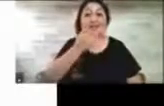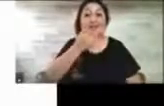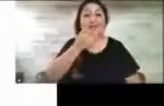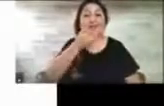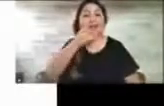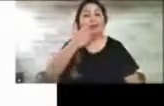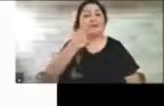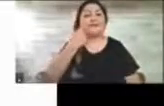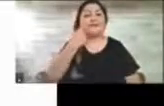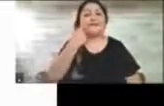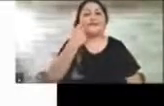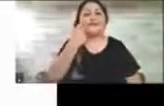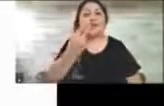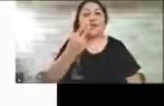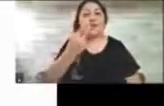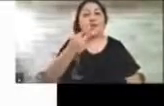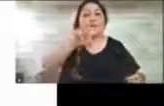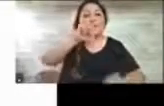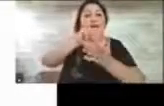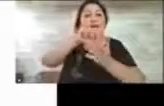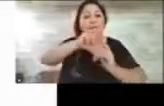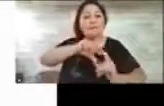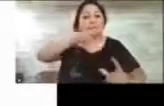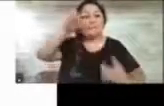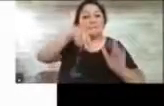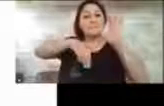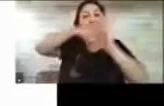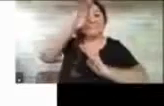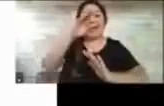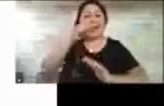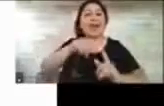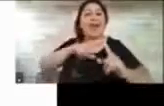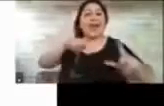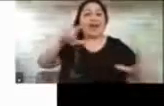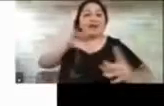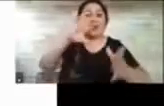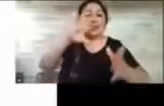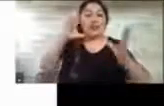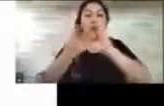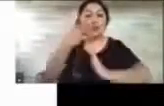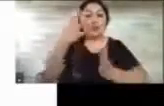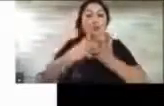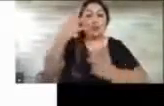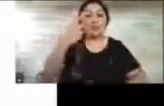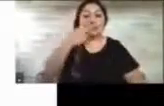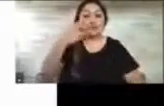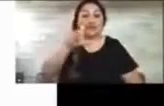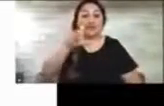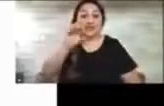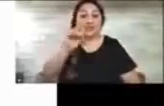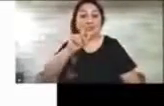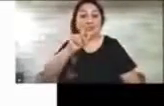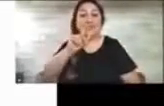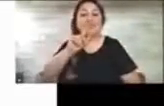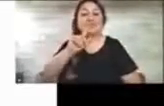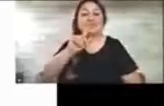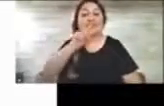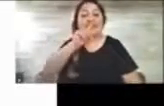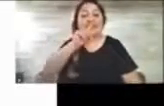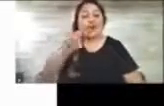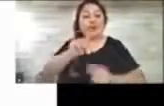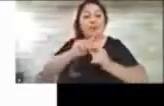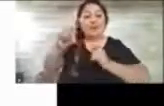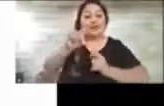como el país más largo del mundo, con 4.270 kilómetros, que incluye 16 regiones, y se distribuyen en ellas